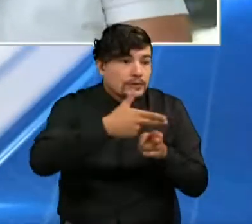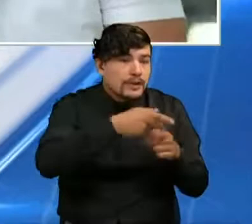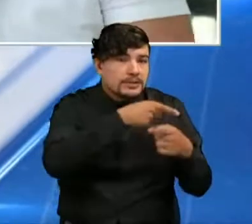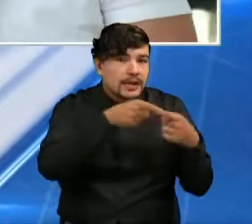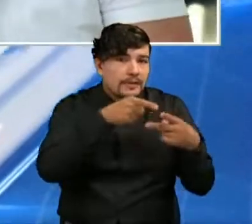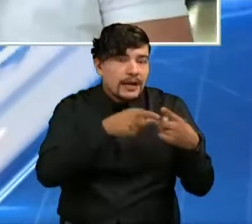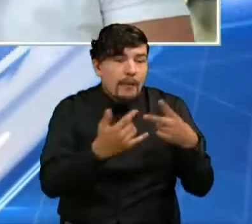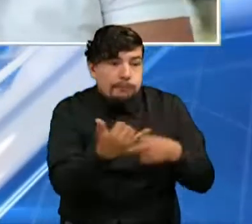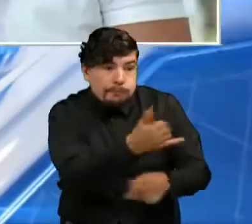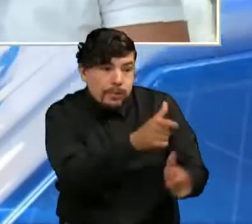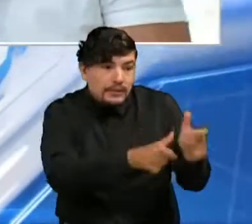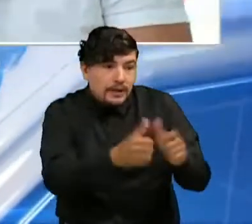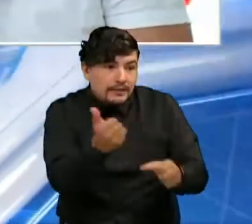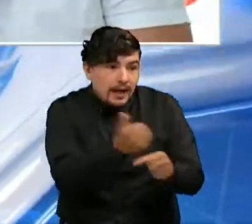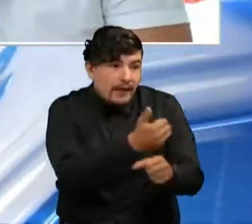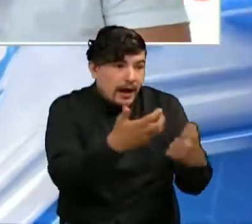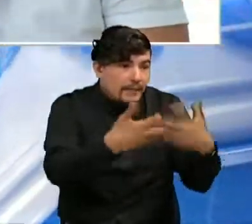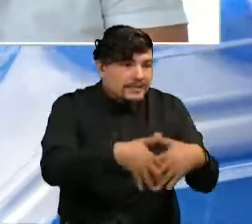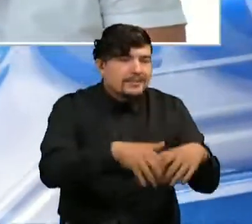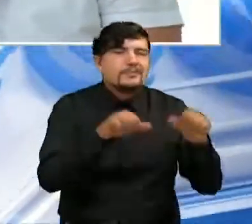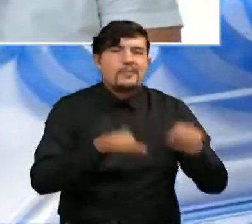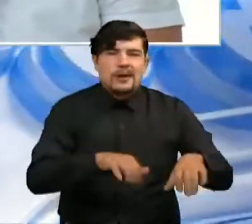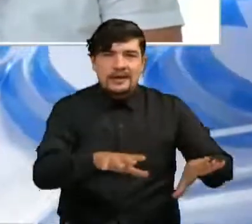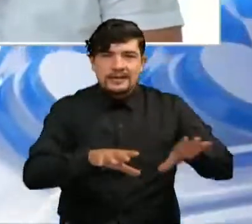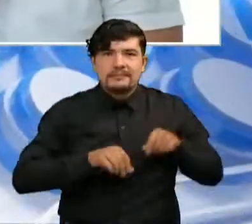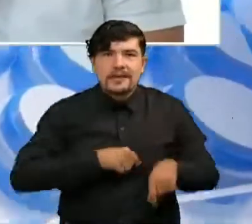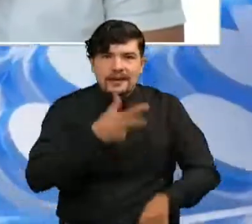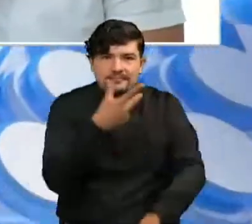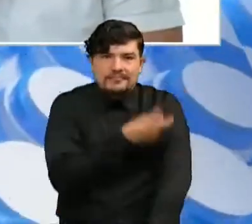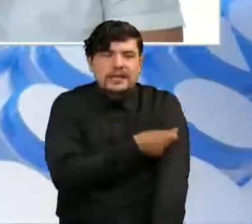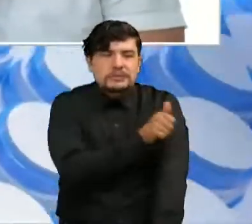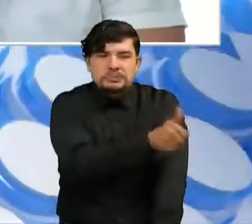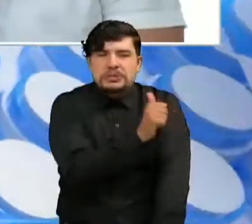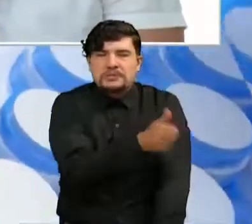Esta es la información que se maneja desde la ciudad de Cúcuta para Oriente Noticias. Richard Quiñones, estamos informando.